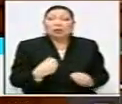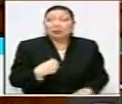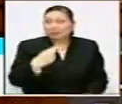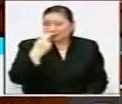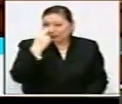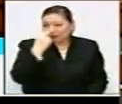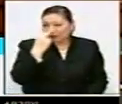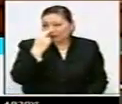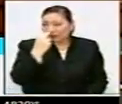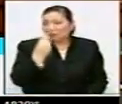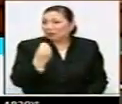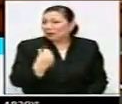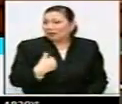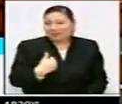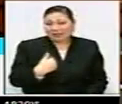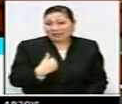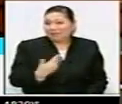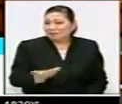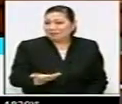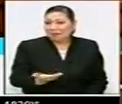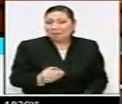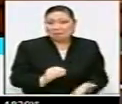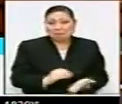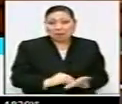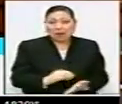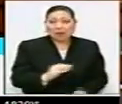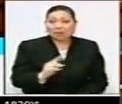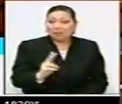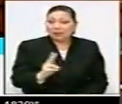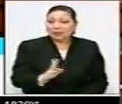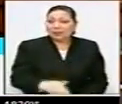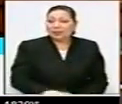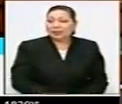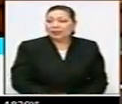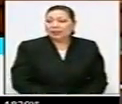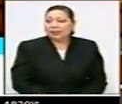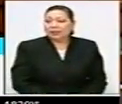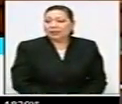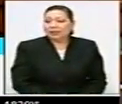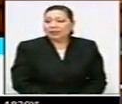extraña, señores? Porque nosotros tenemos más de 25...